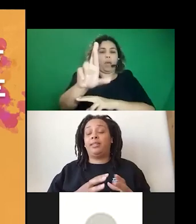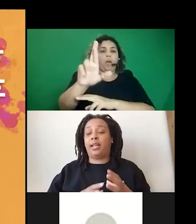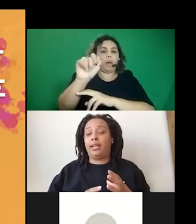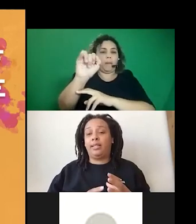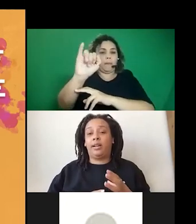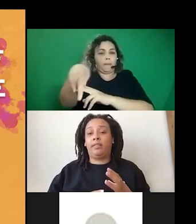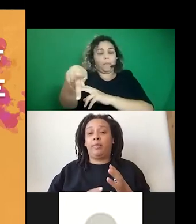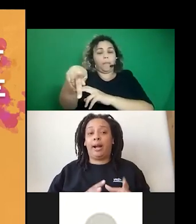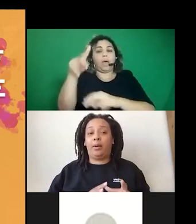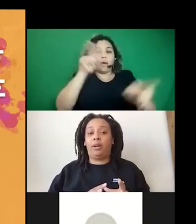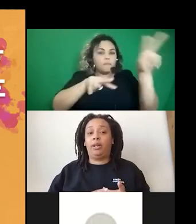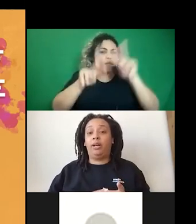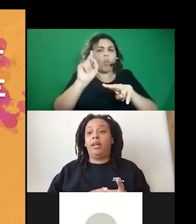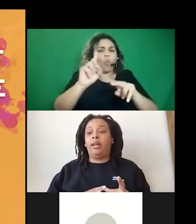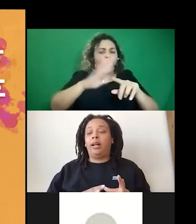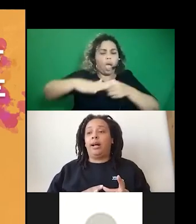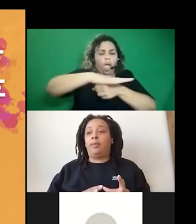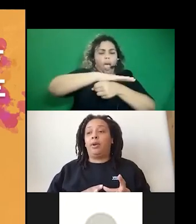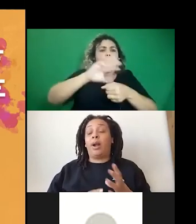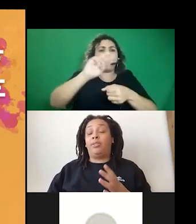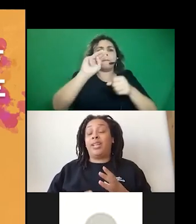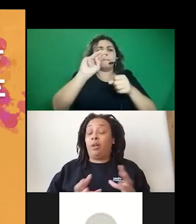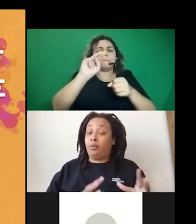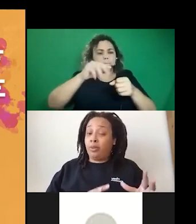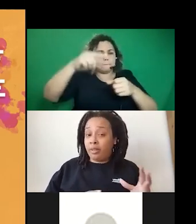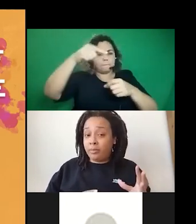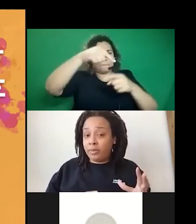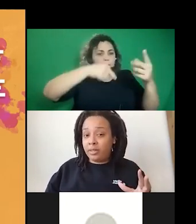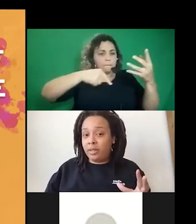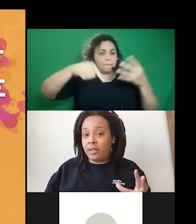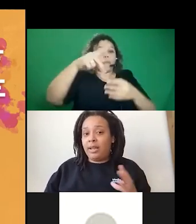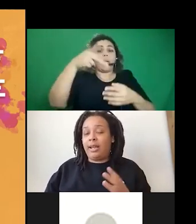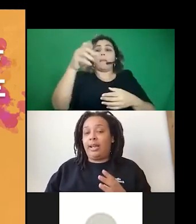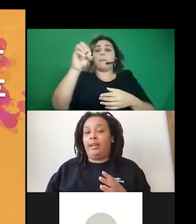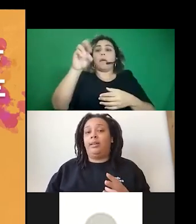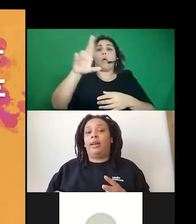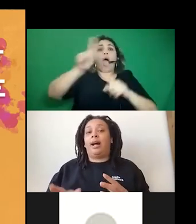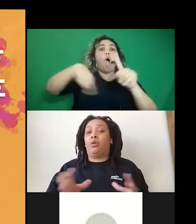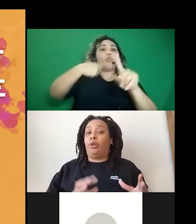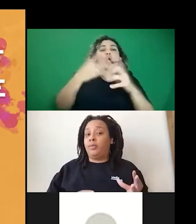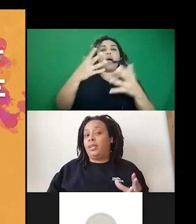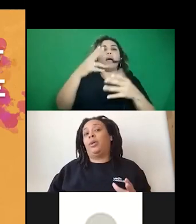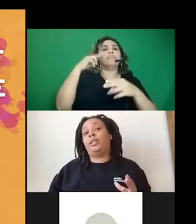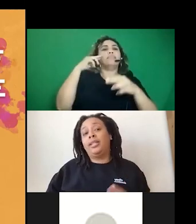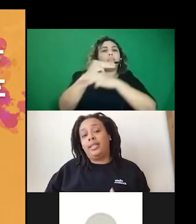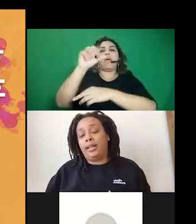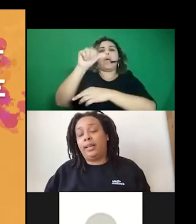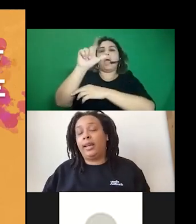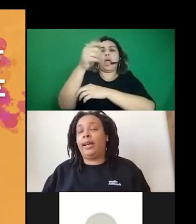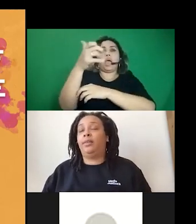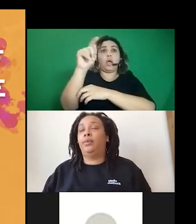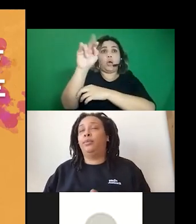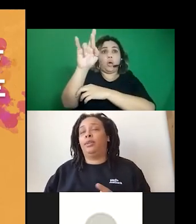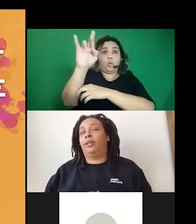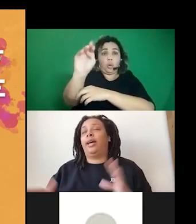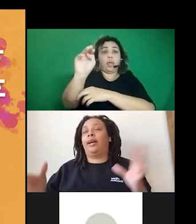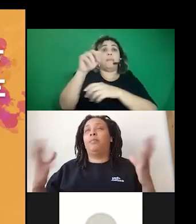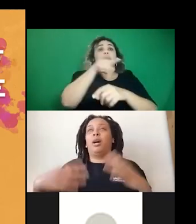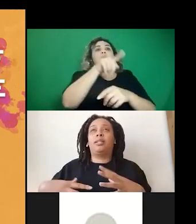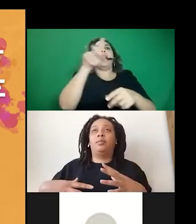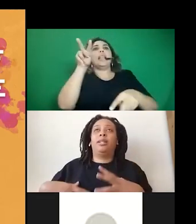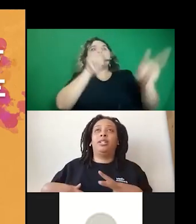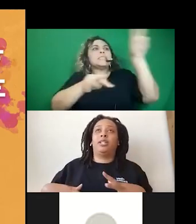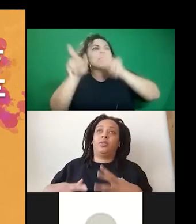de eternal espionaje de el equity está haciendo algo y